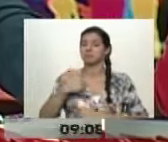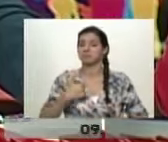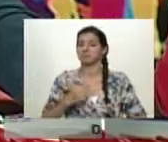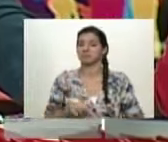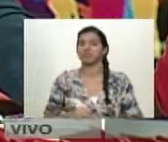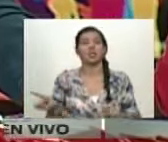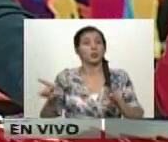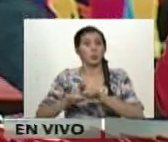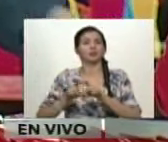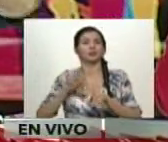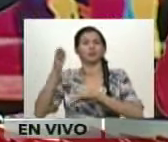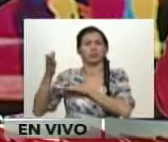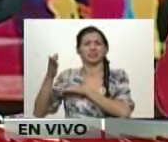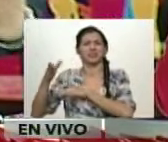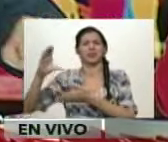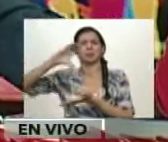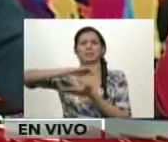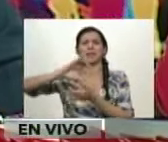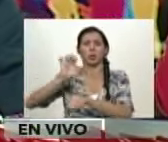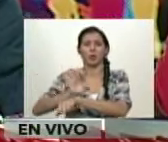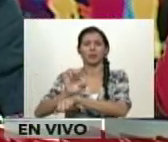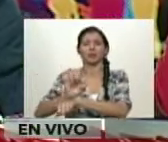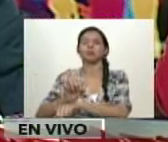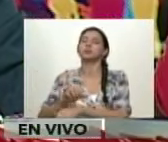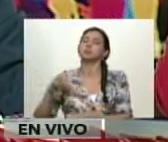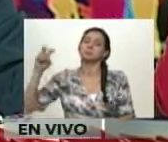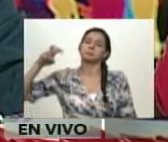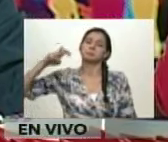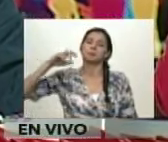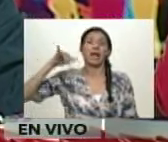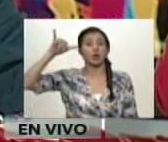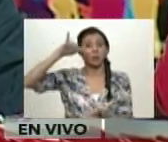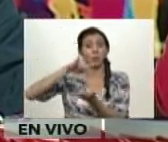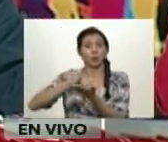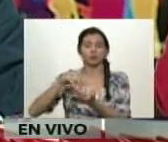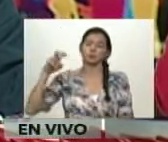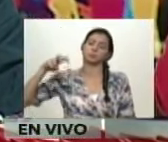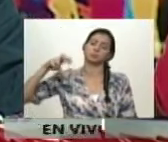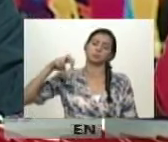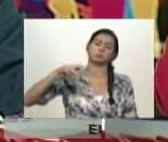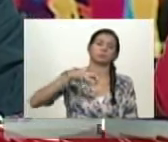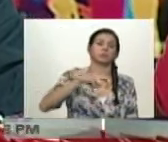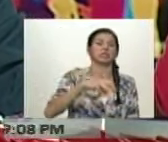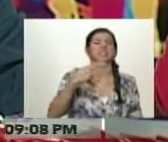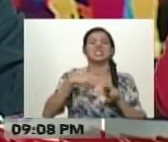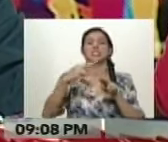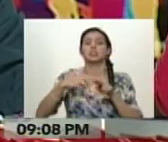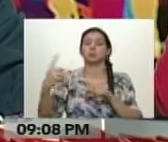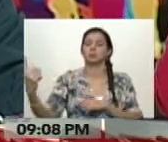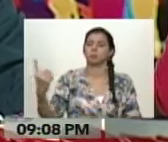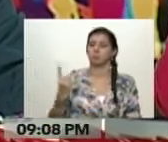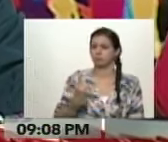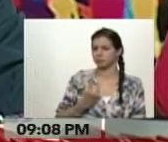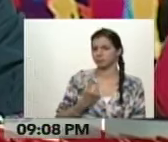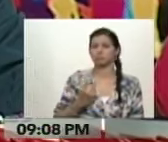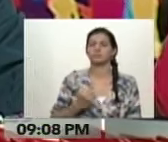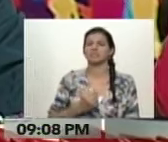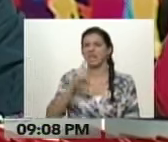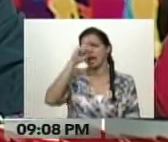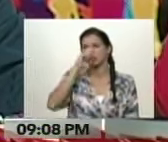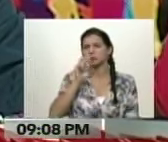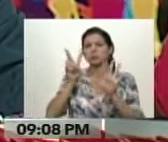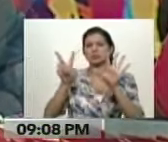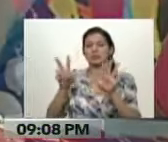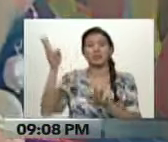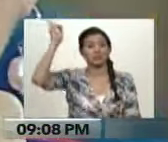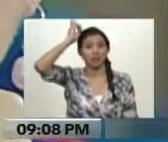en Quito, desde que nos bajamos en el aeropuerto. Un niñito se me acercó, de 7 años,